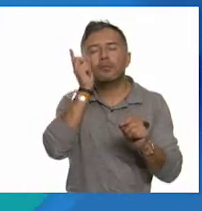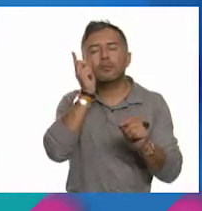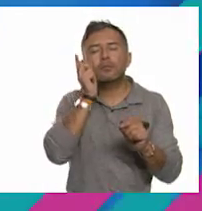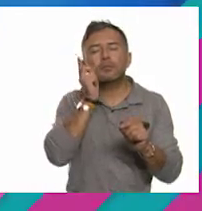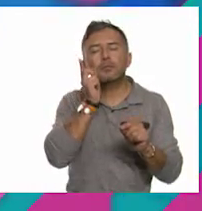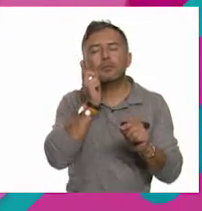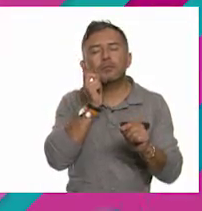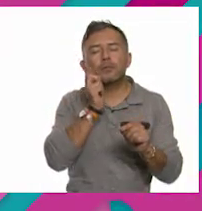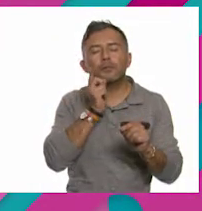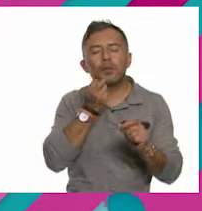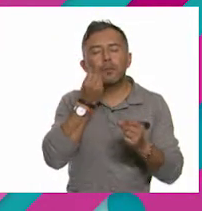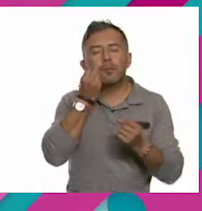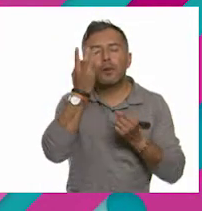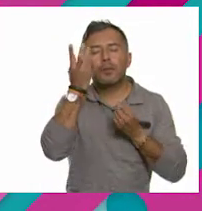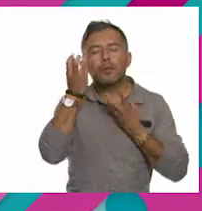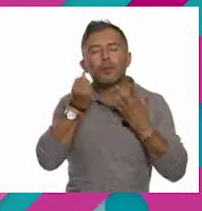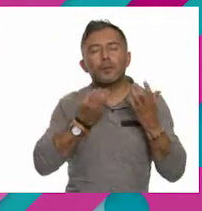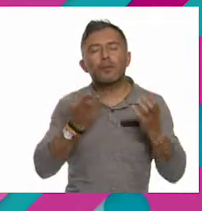de flores blancas.